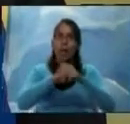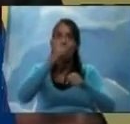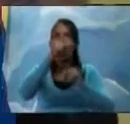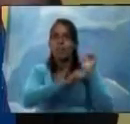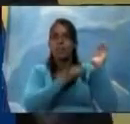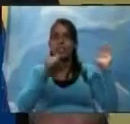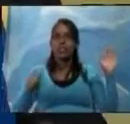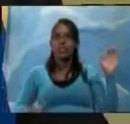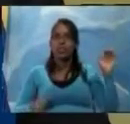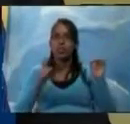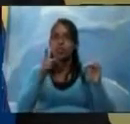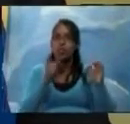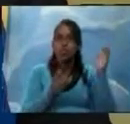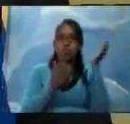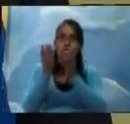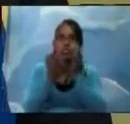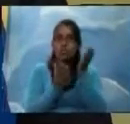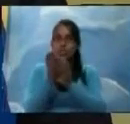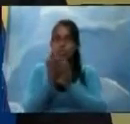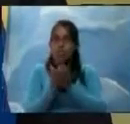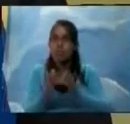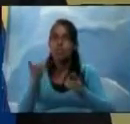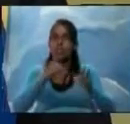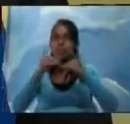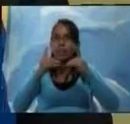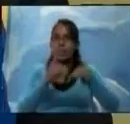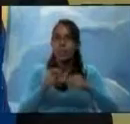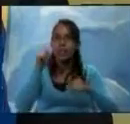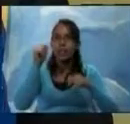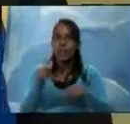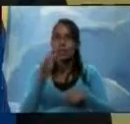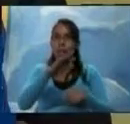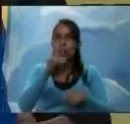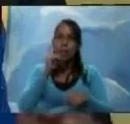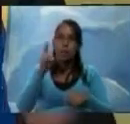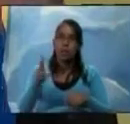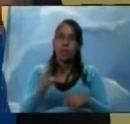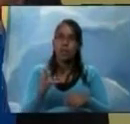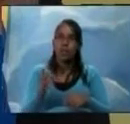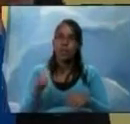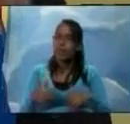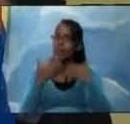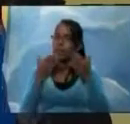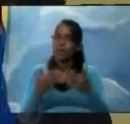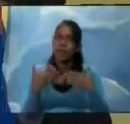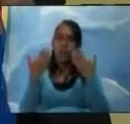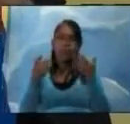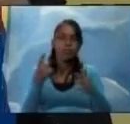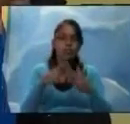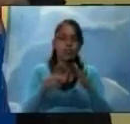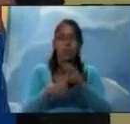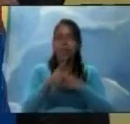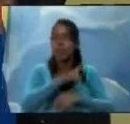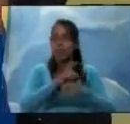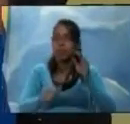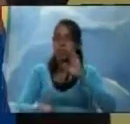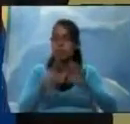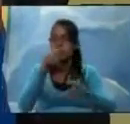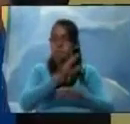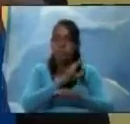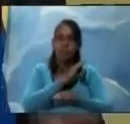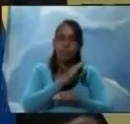Señor, un siervo diligente. Y acá lo estamos viendo entregando cuenta de su